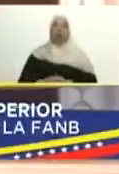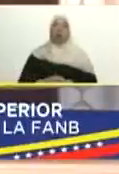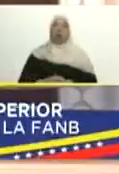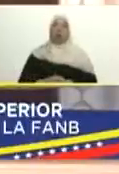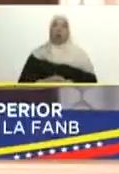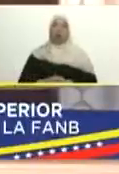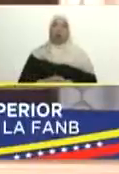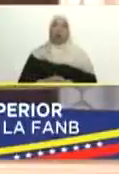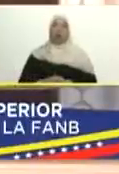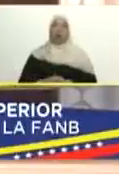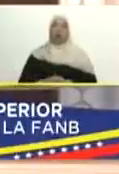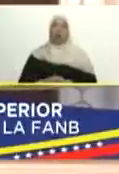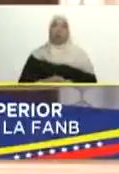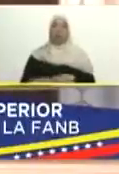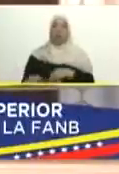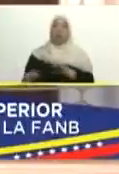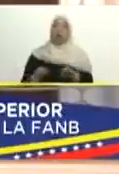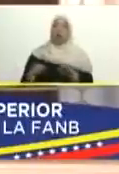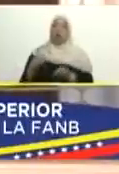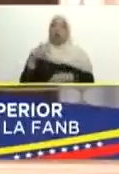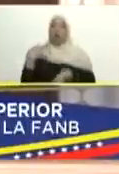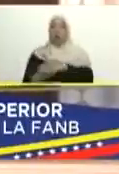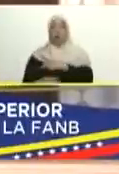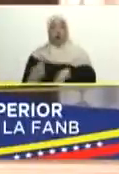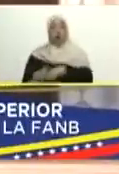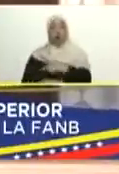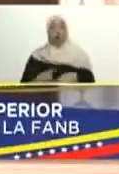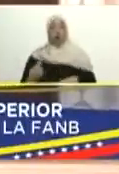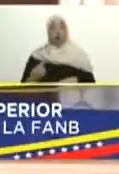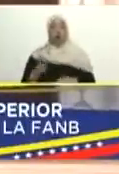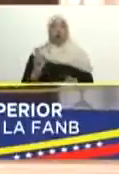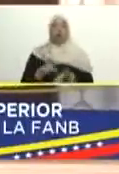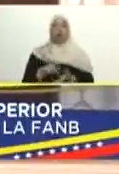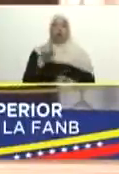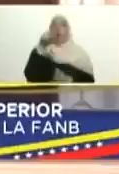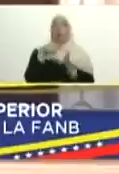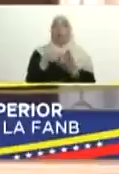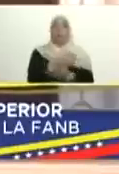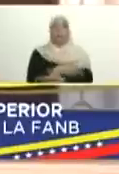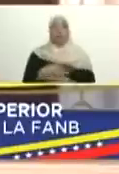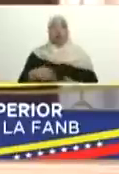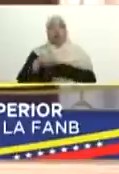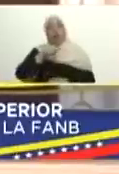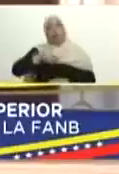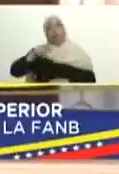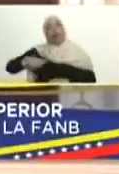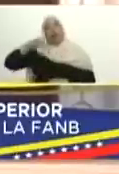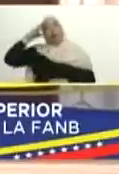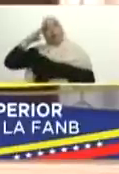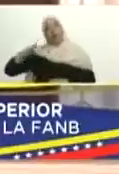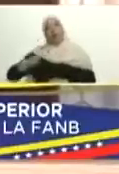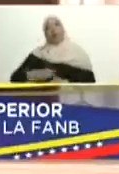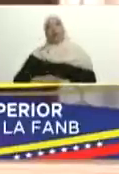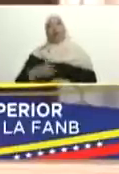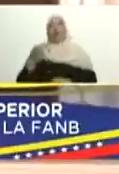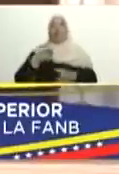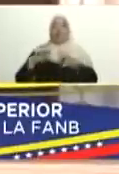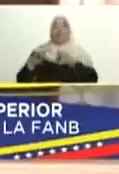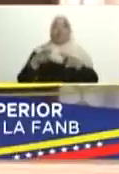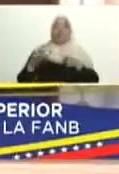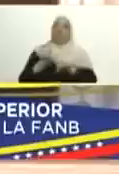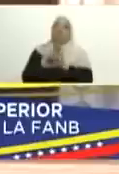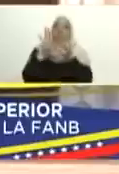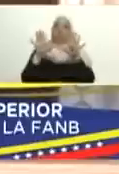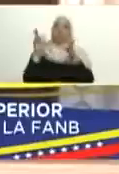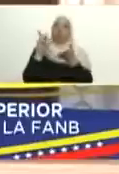en el método táctico de resistencia revolucionaria, a casi 1 millón de milicianos y milicianas que manejan